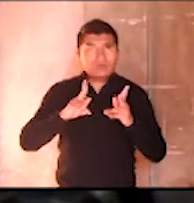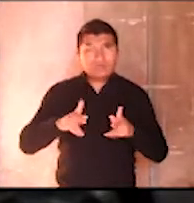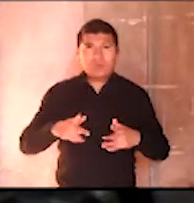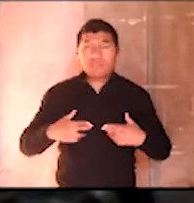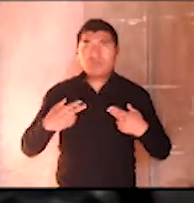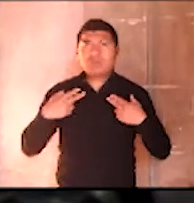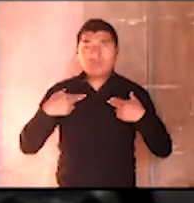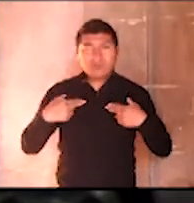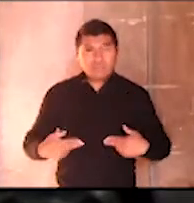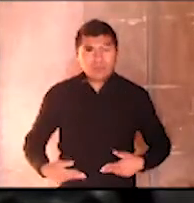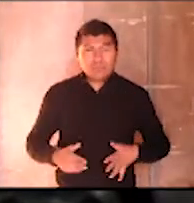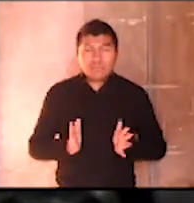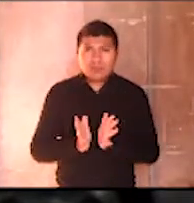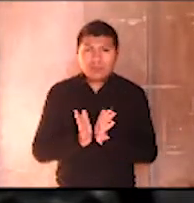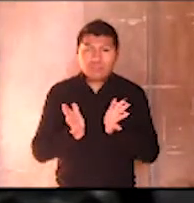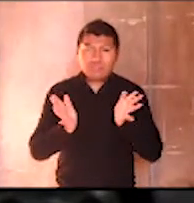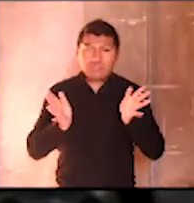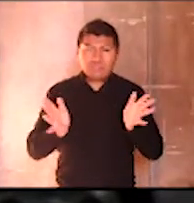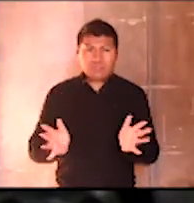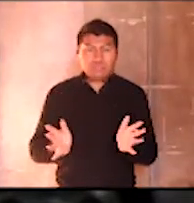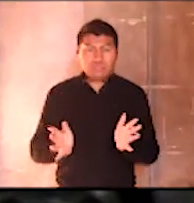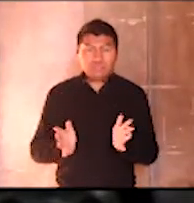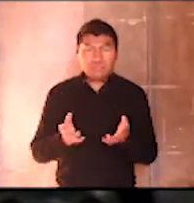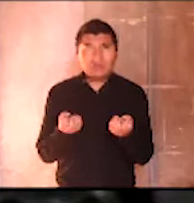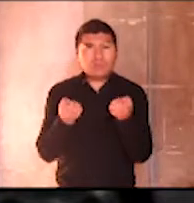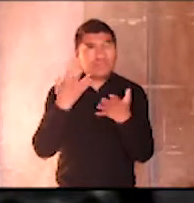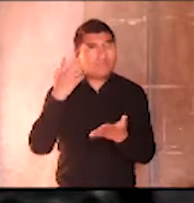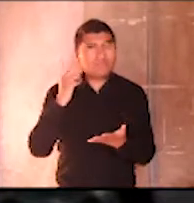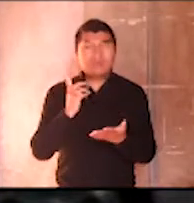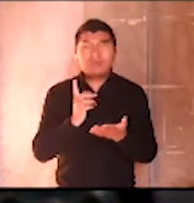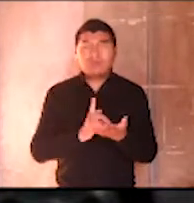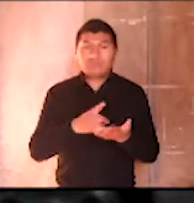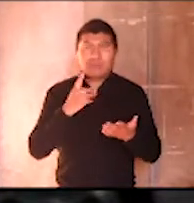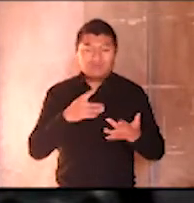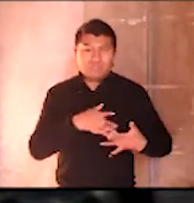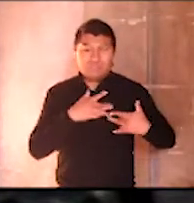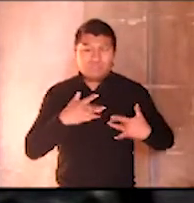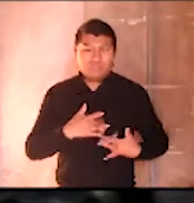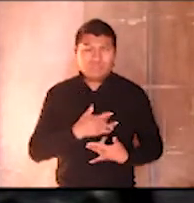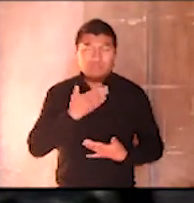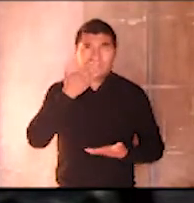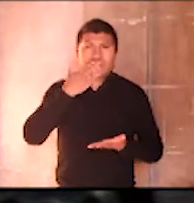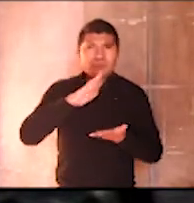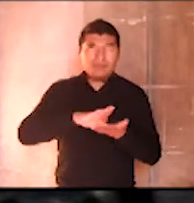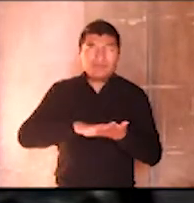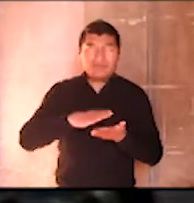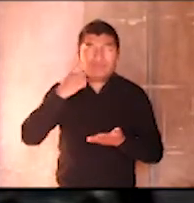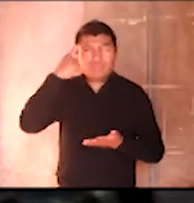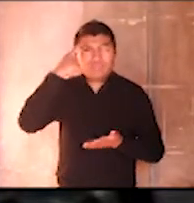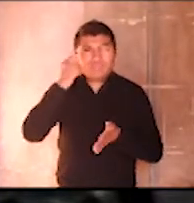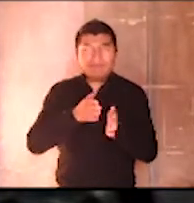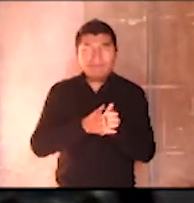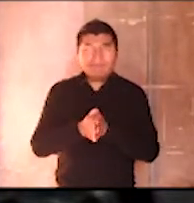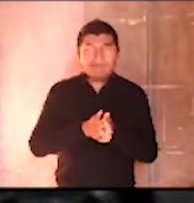general. Muchas veces lleno de malas intenciones.